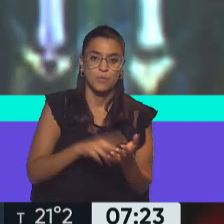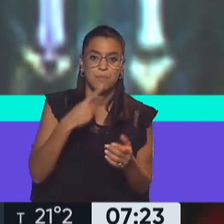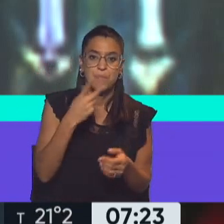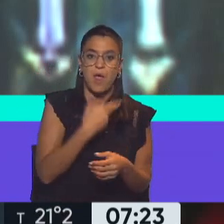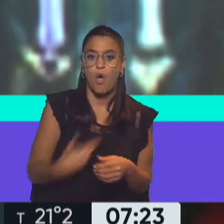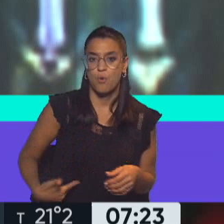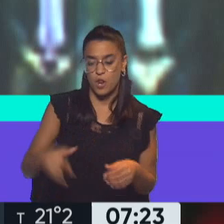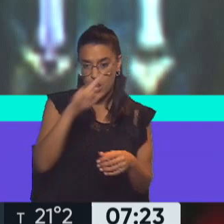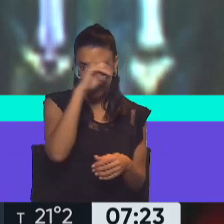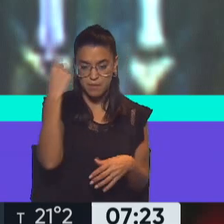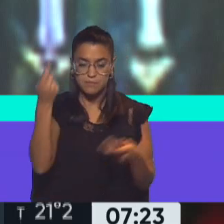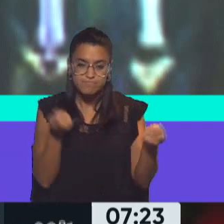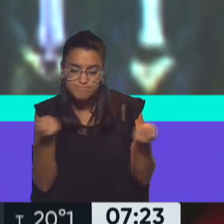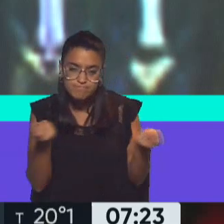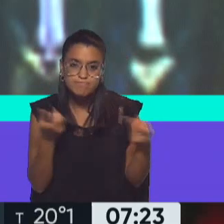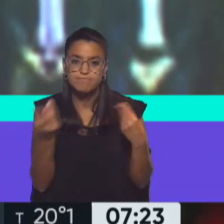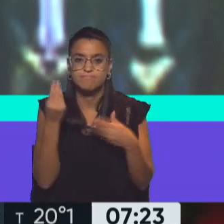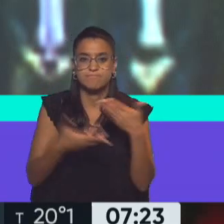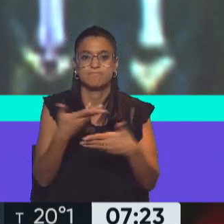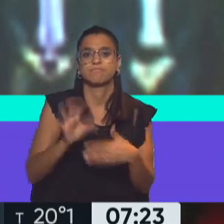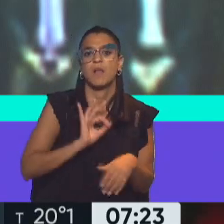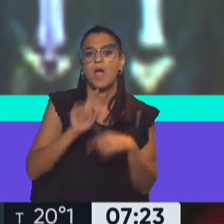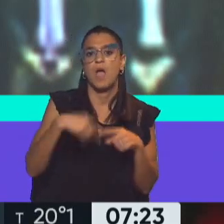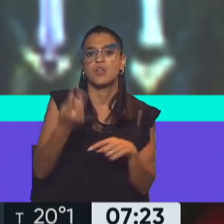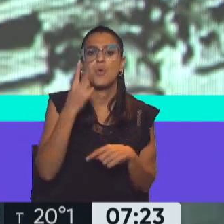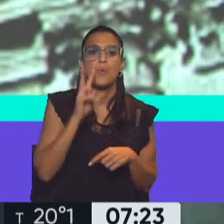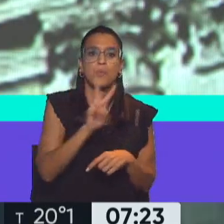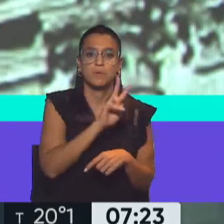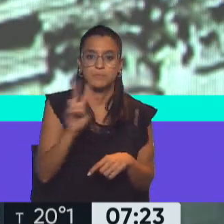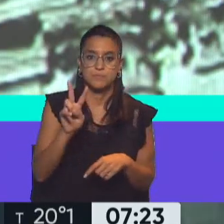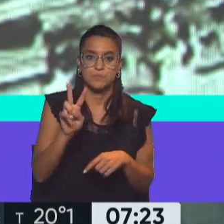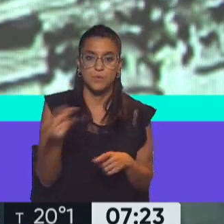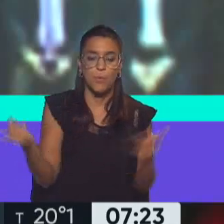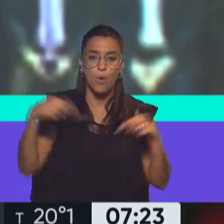el Gobierno Nacional, para gestionar lo que va a ser el año 2022.